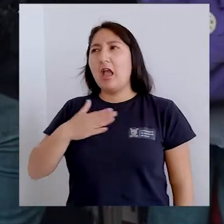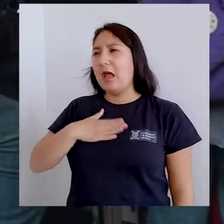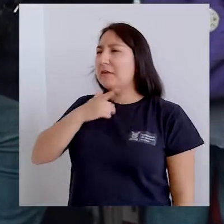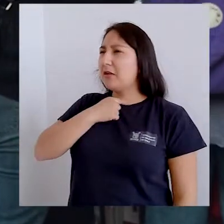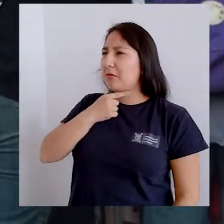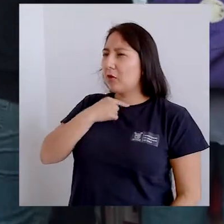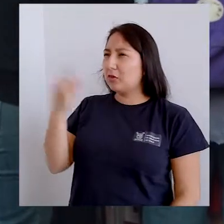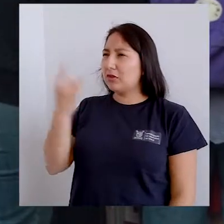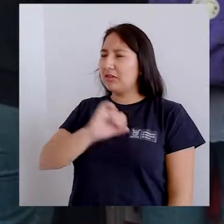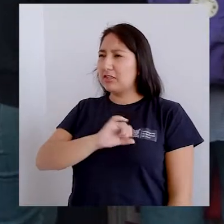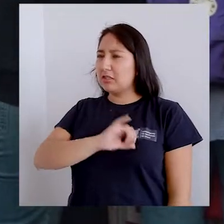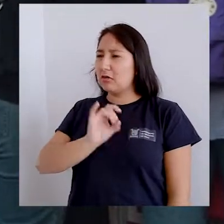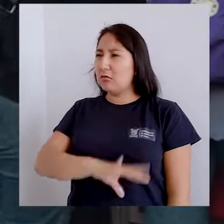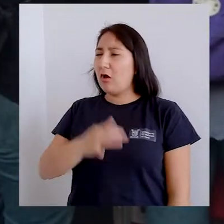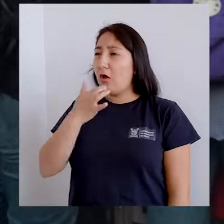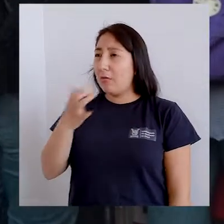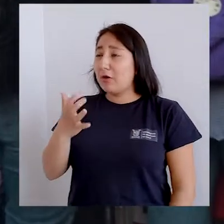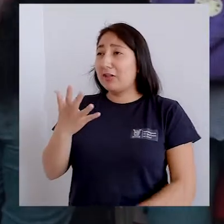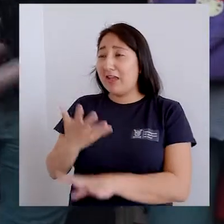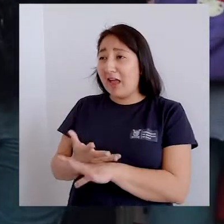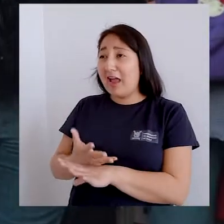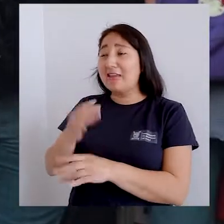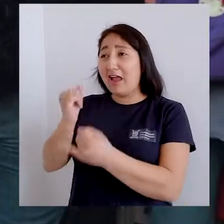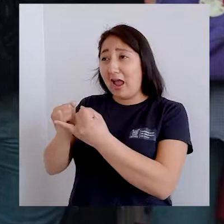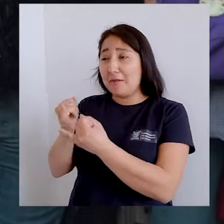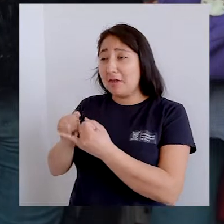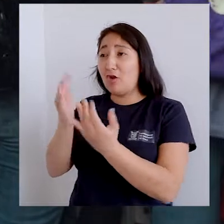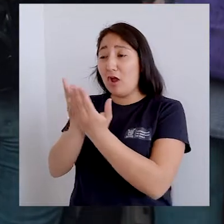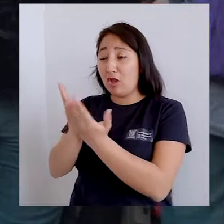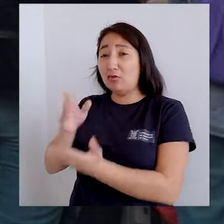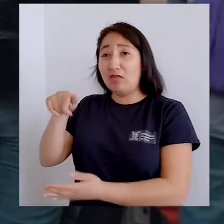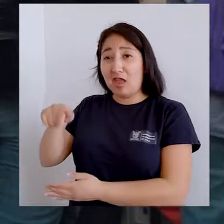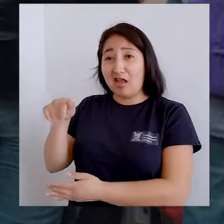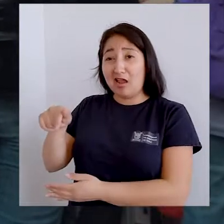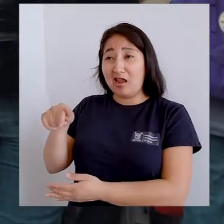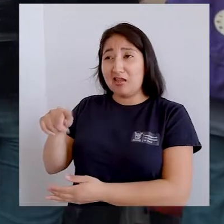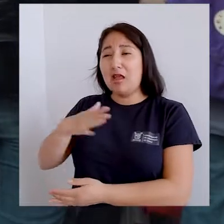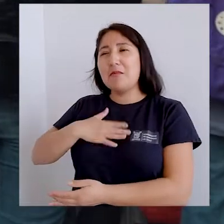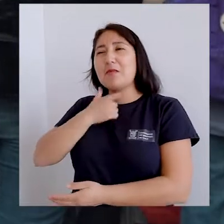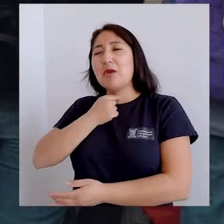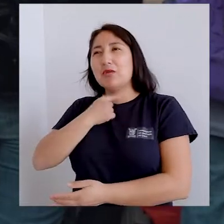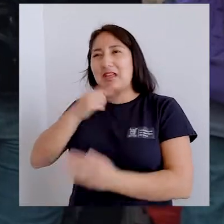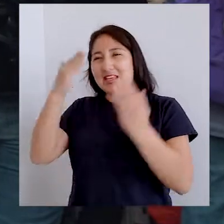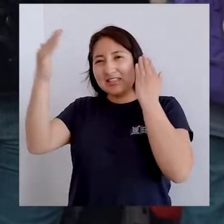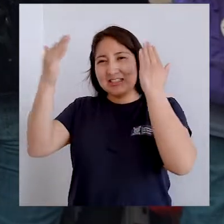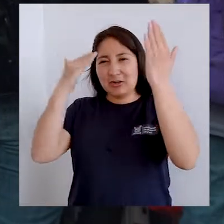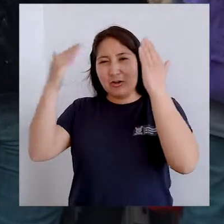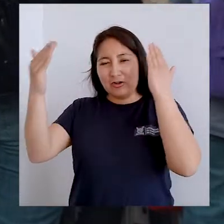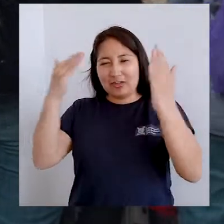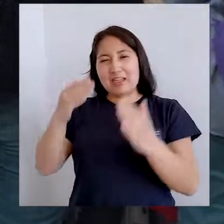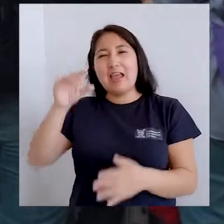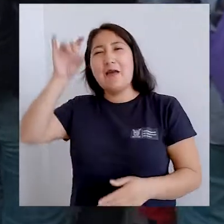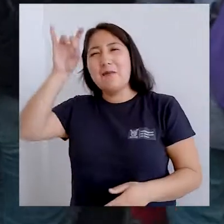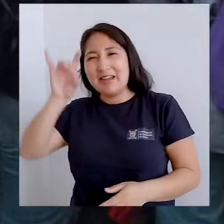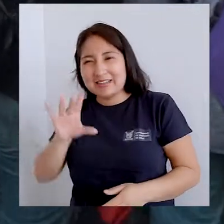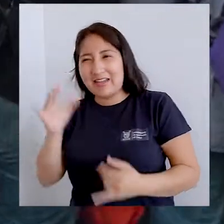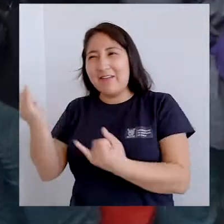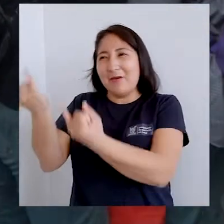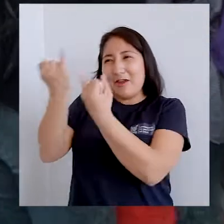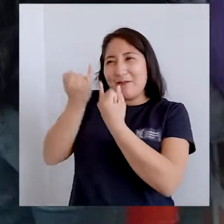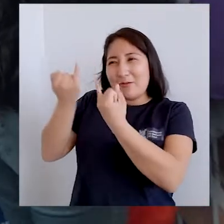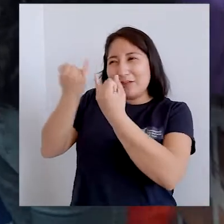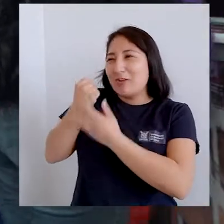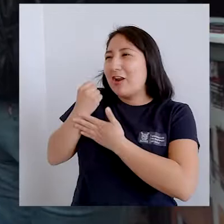igual USACH porque tengo amigos que trabajan ahí, o sea, estudian ahí, perdón. Y me gustaría psicología como para especializarme, ayudar a